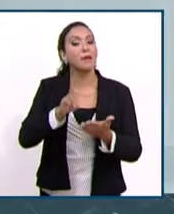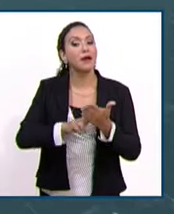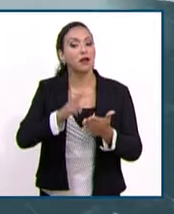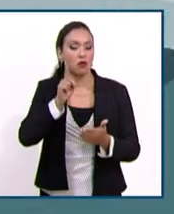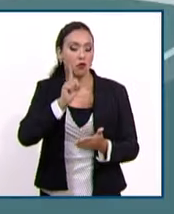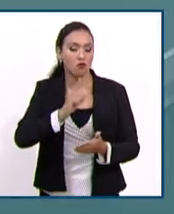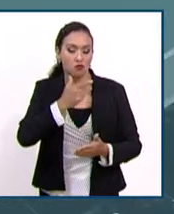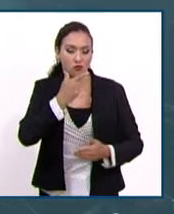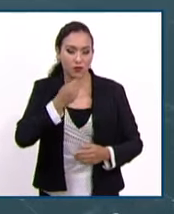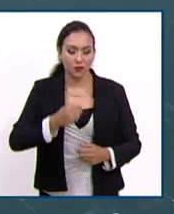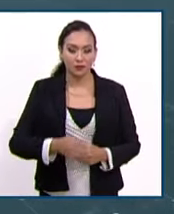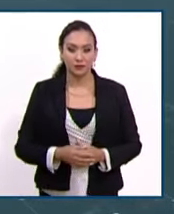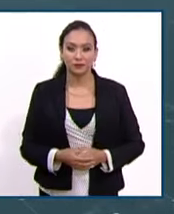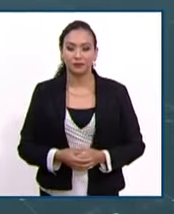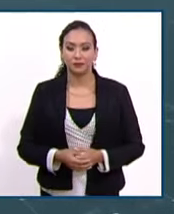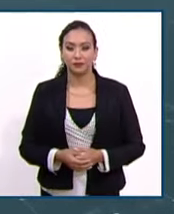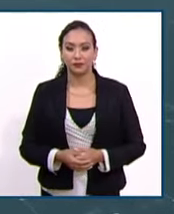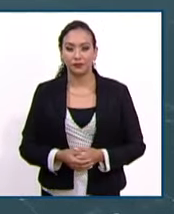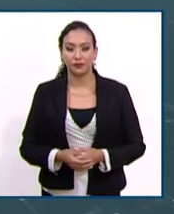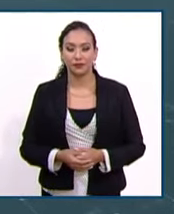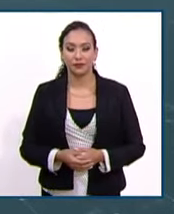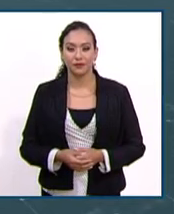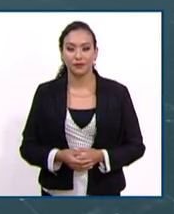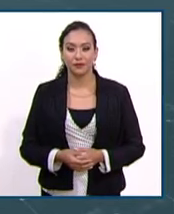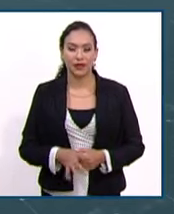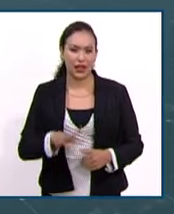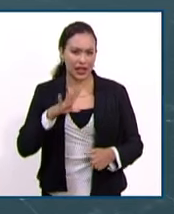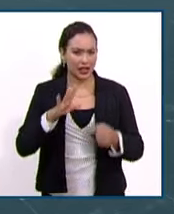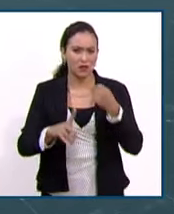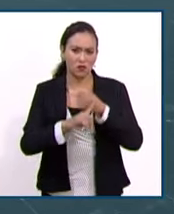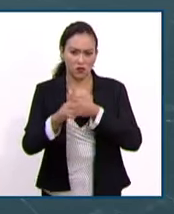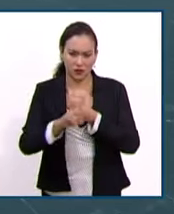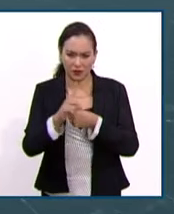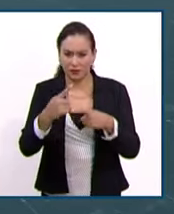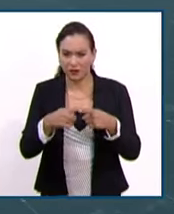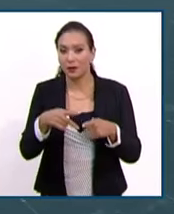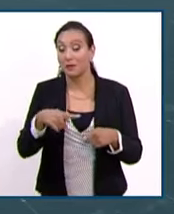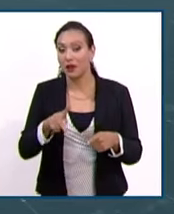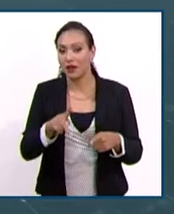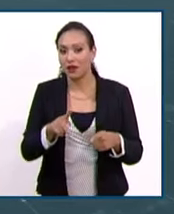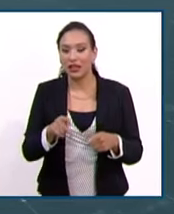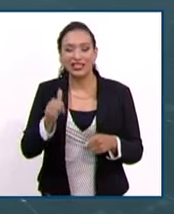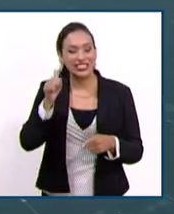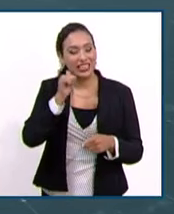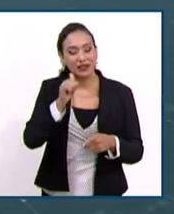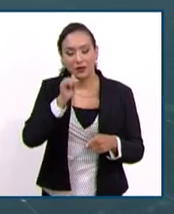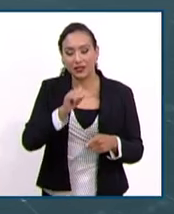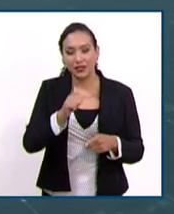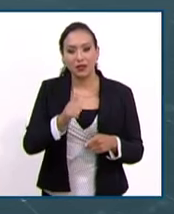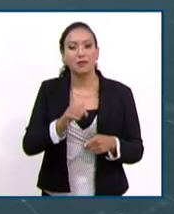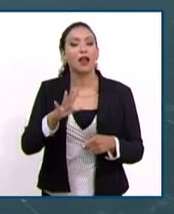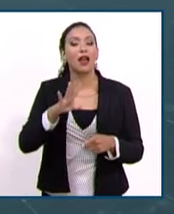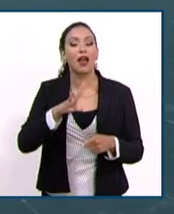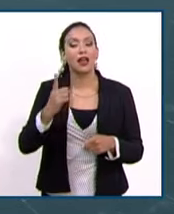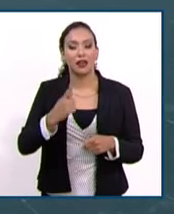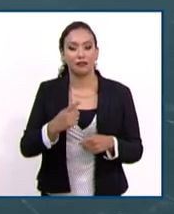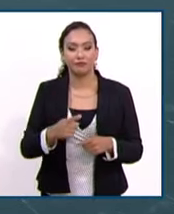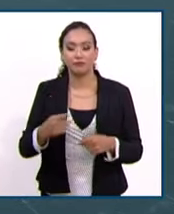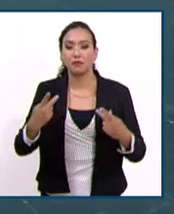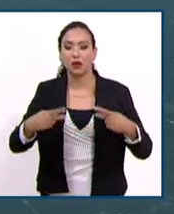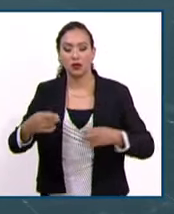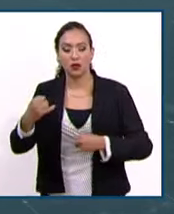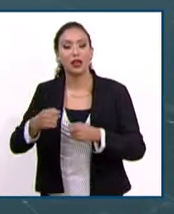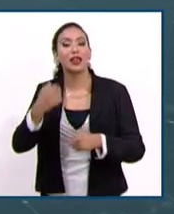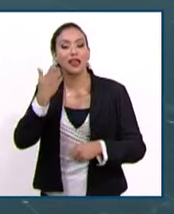sala. A pesar de las adversidades, siempre hay personas juzgadoras dispuestas a defender la